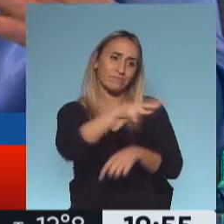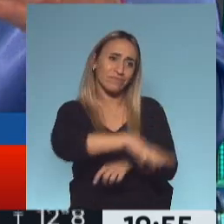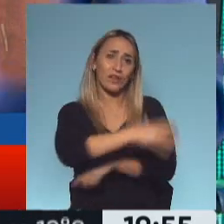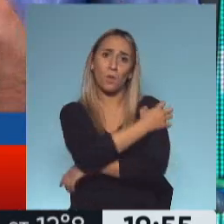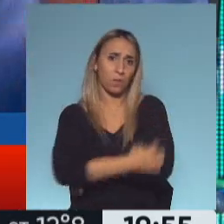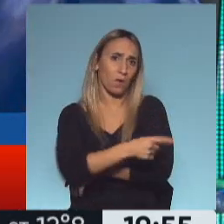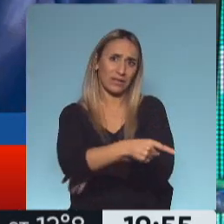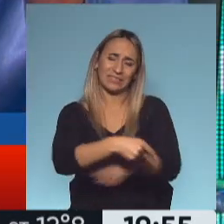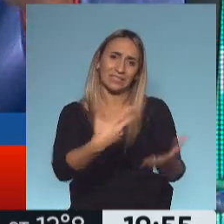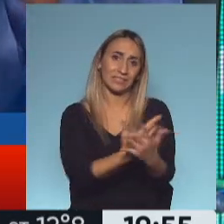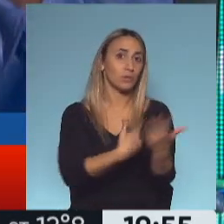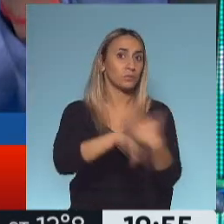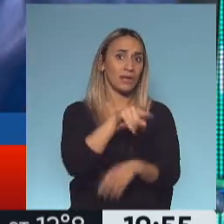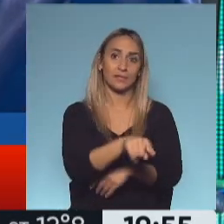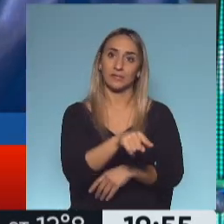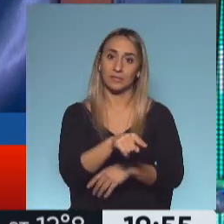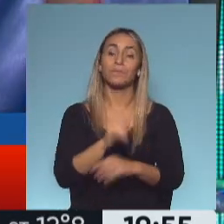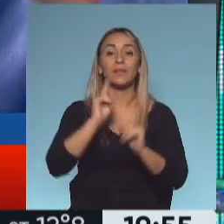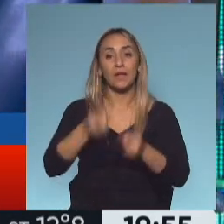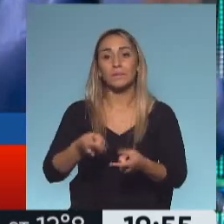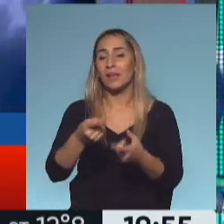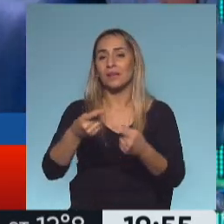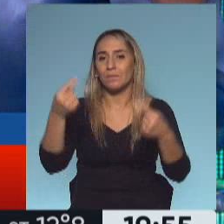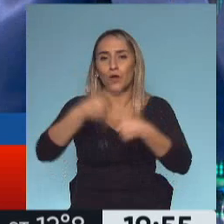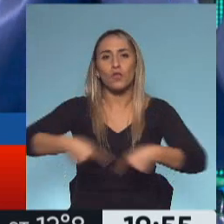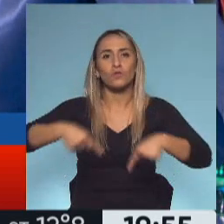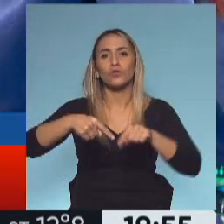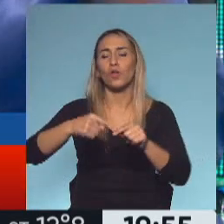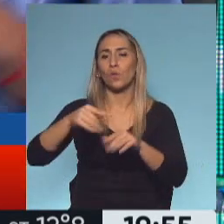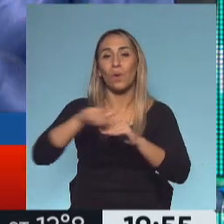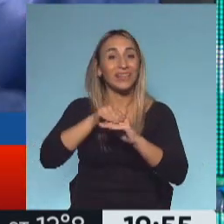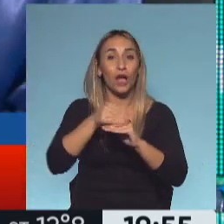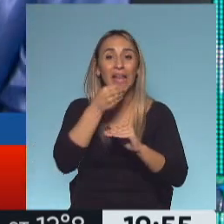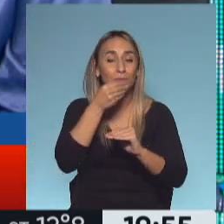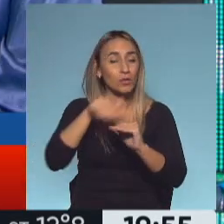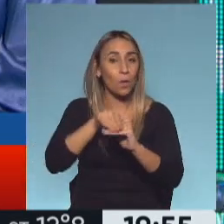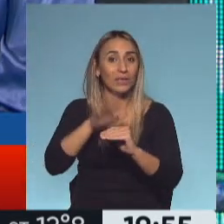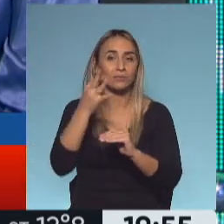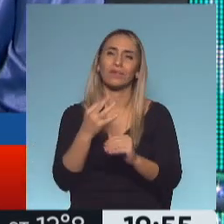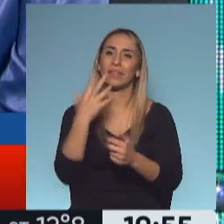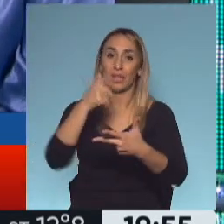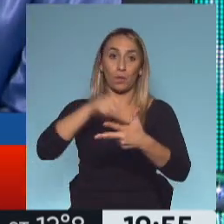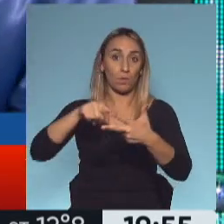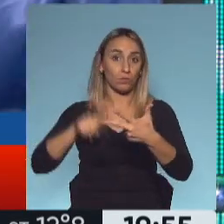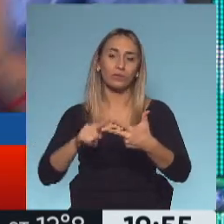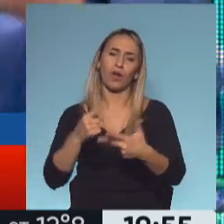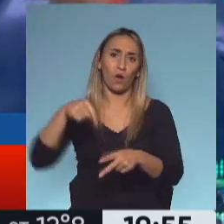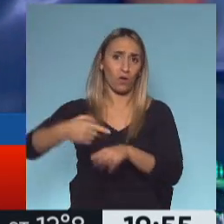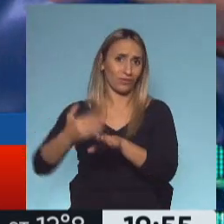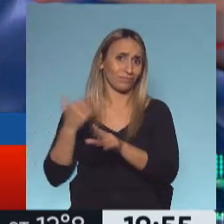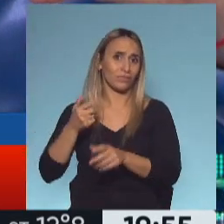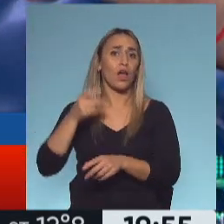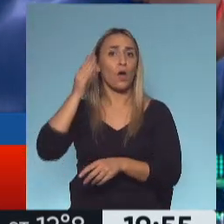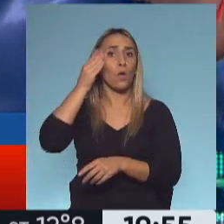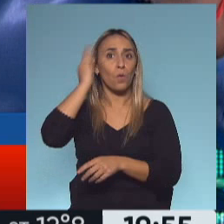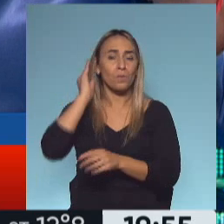la Argentina, y la canasta básica de alimentos, yo siempre digo, son tres pilares. Hoy lo decía también muy bien y muy claramente Martín Guzmán. Esos